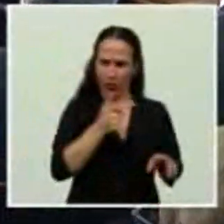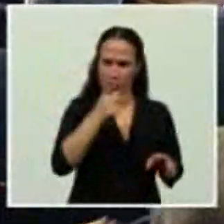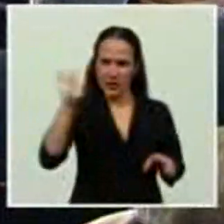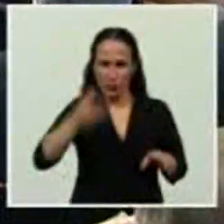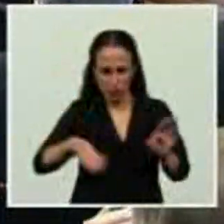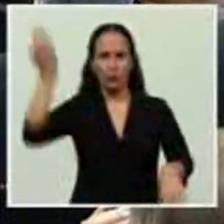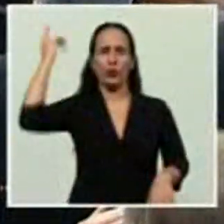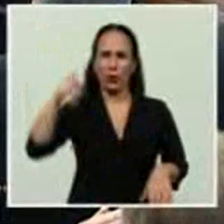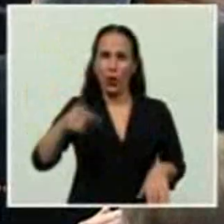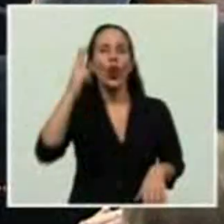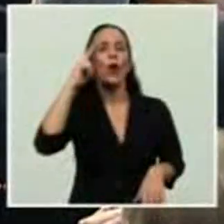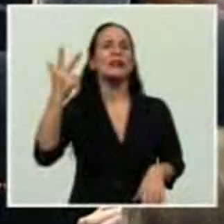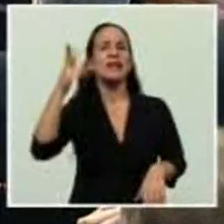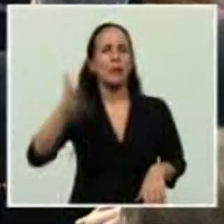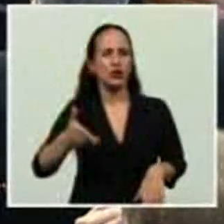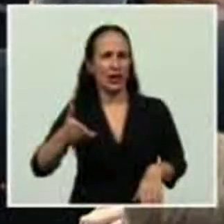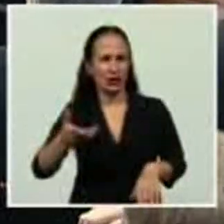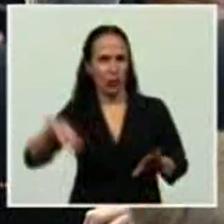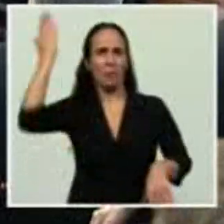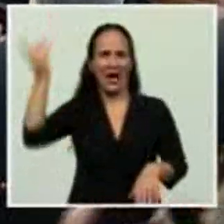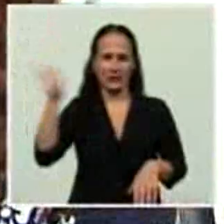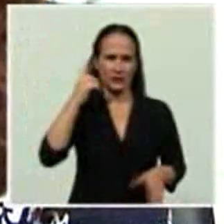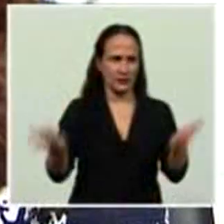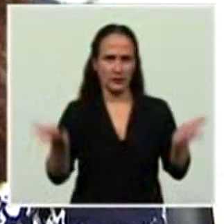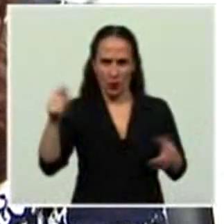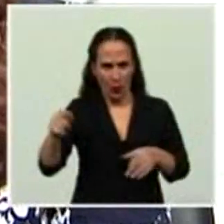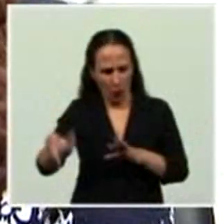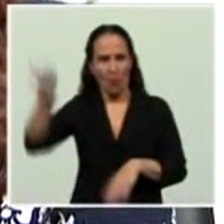93 por más de egresados